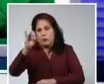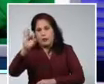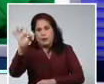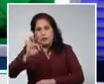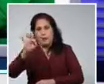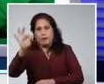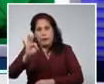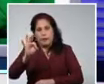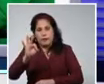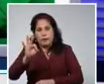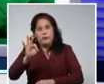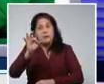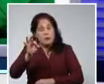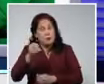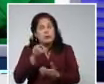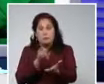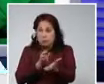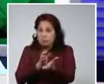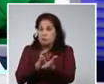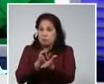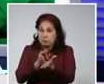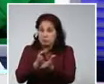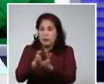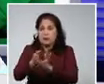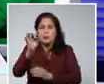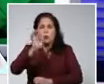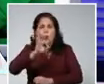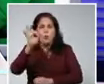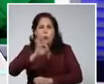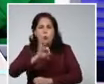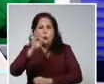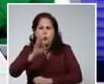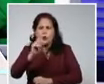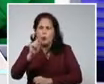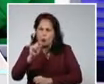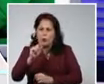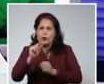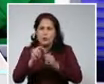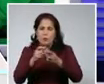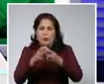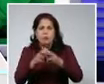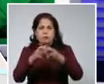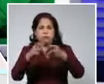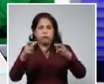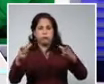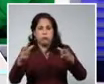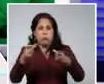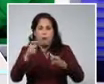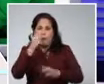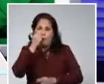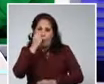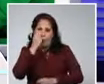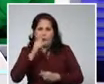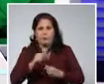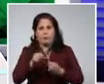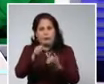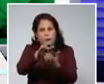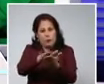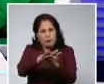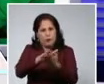48,7% y se mantiene un porciento discretamente superior del sexo masculino en el acumulado,